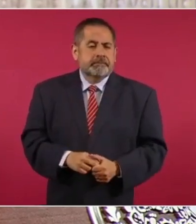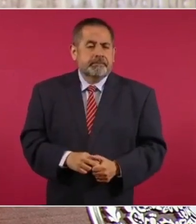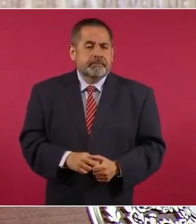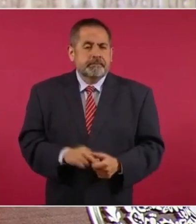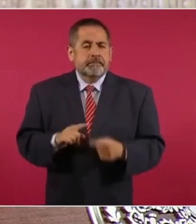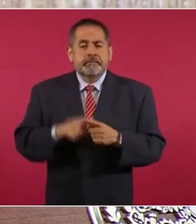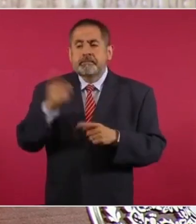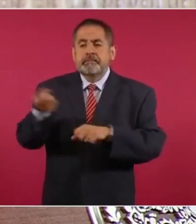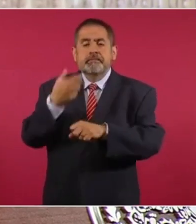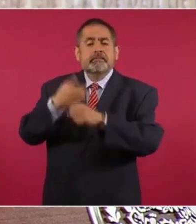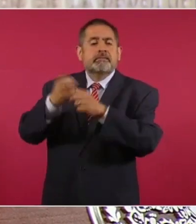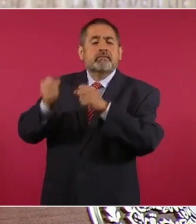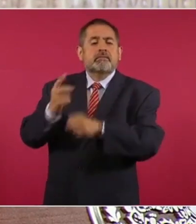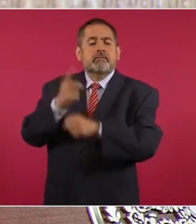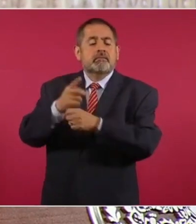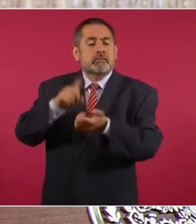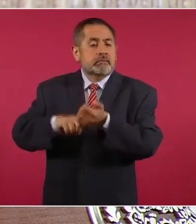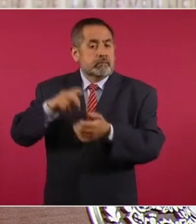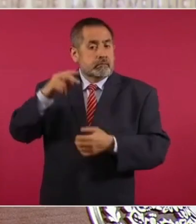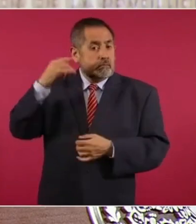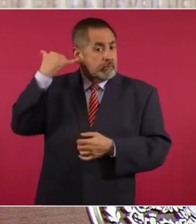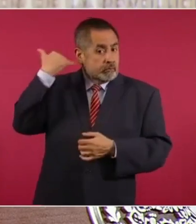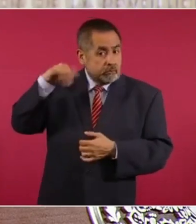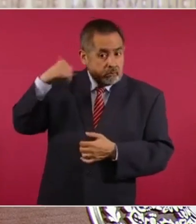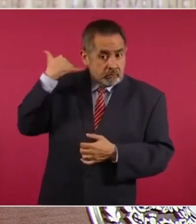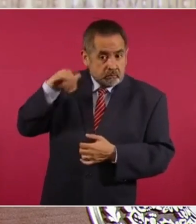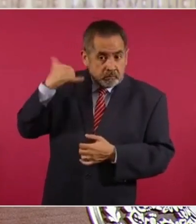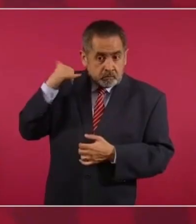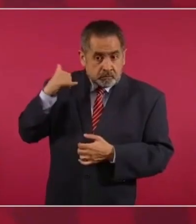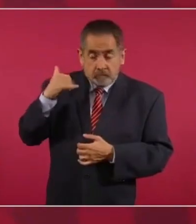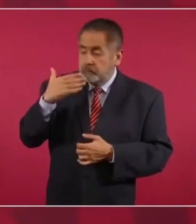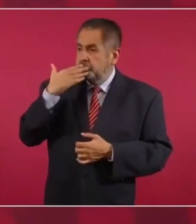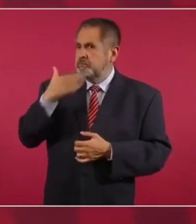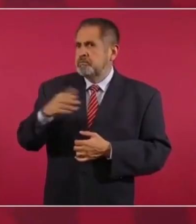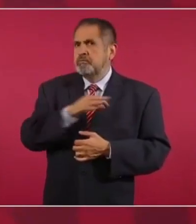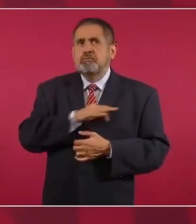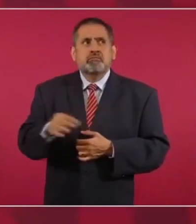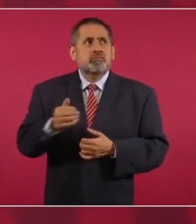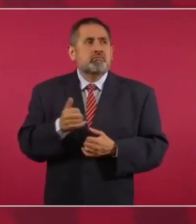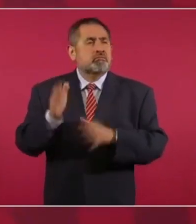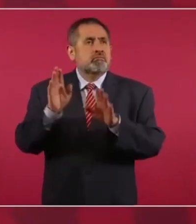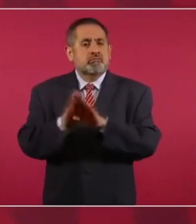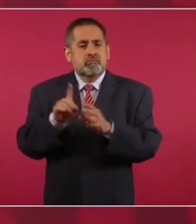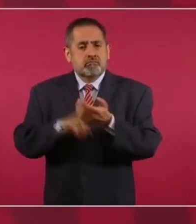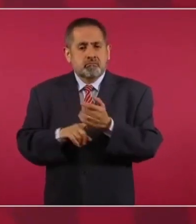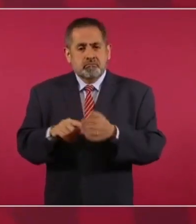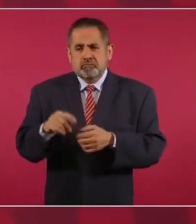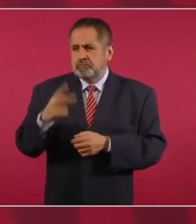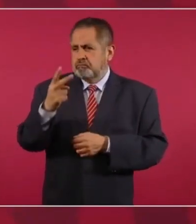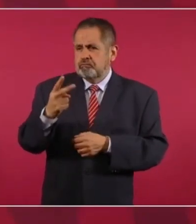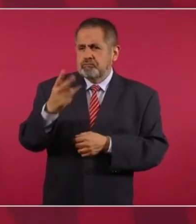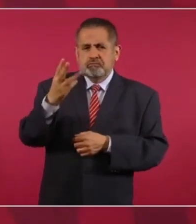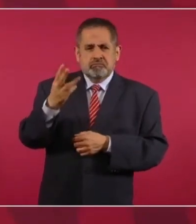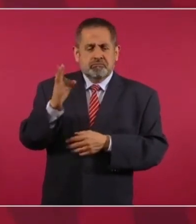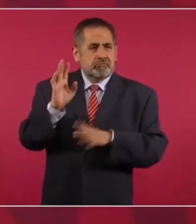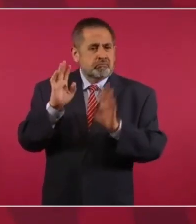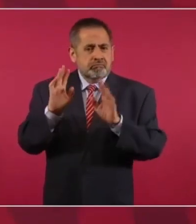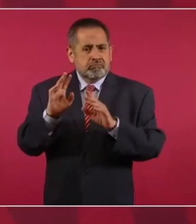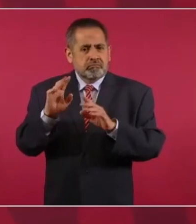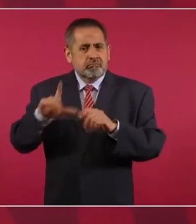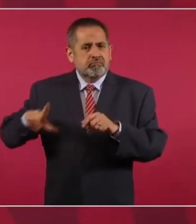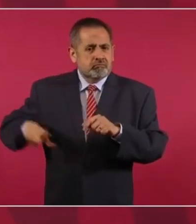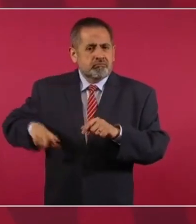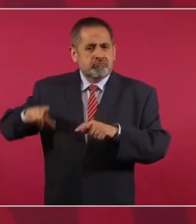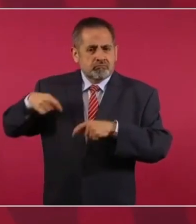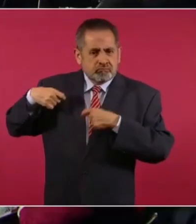El secretario de Seguridad Pública de Yucatán lleva como 2, 3